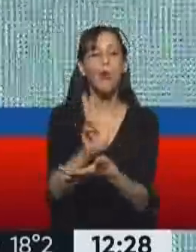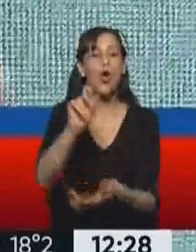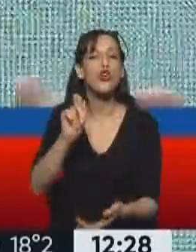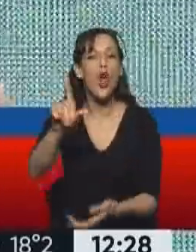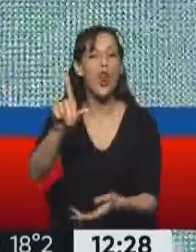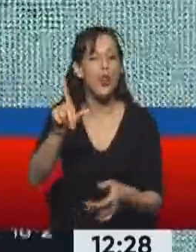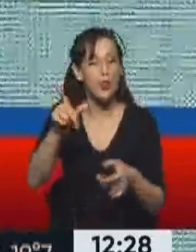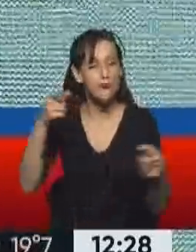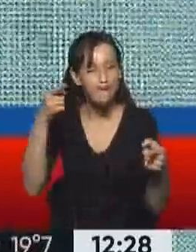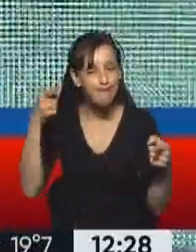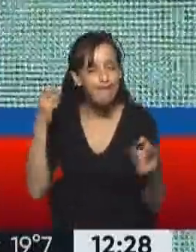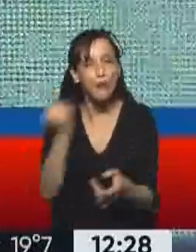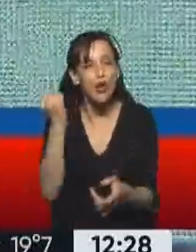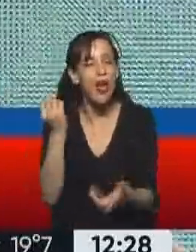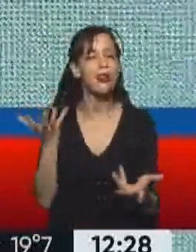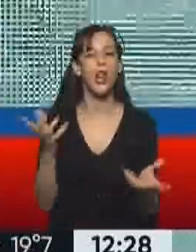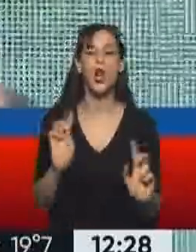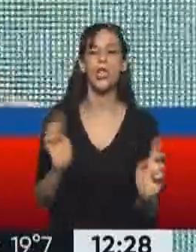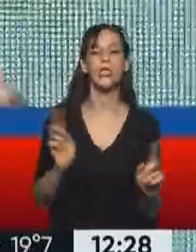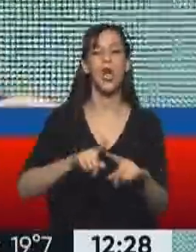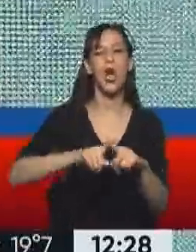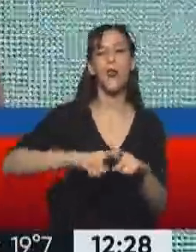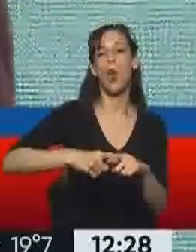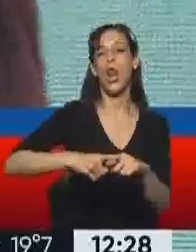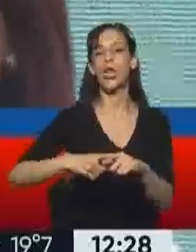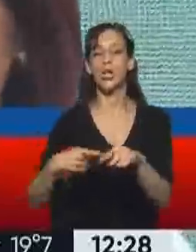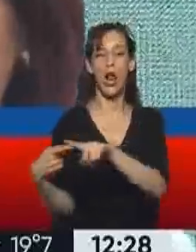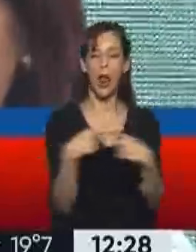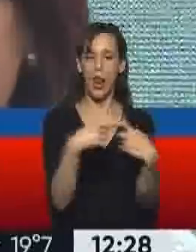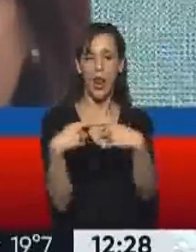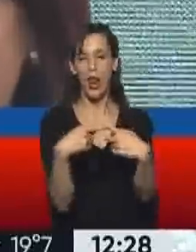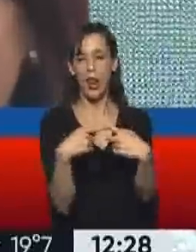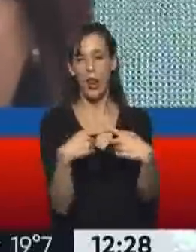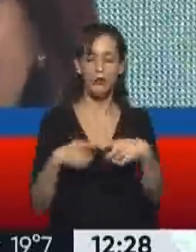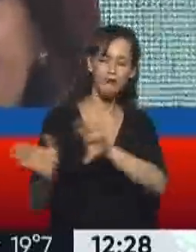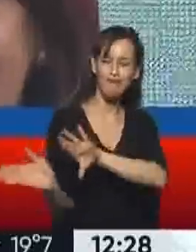de las vanidades y las peleitas de poder y las leccioncitas que nos quieren dar por ahí.